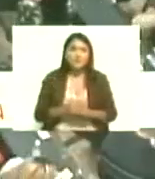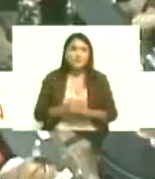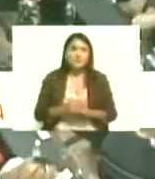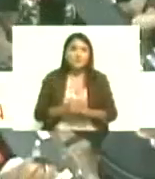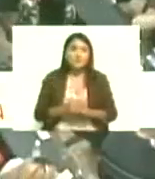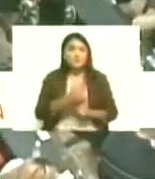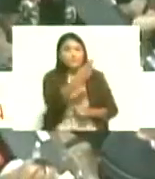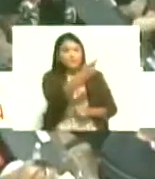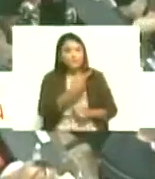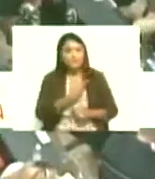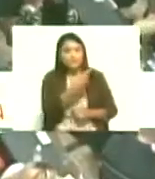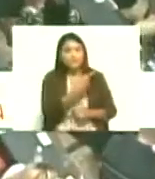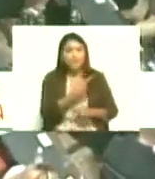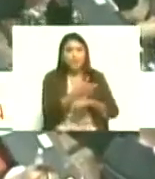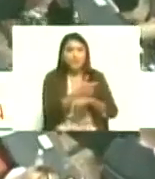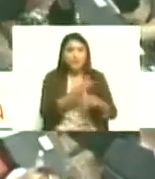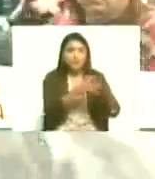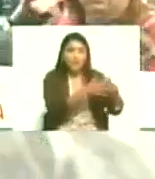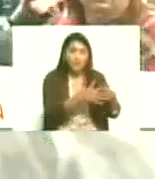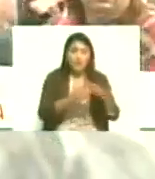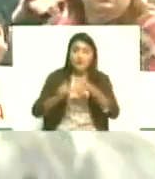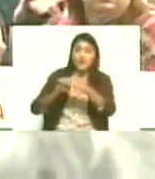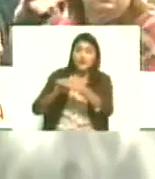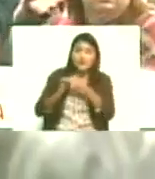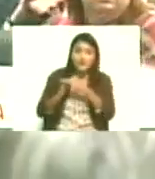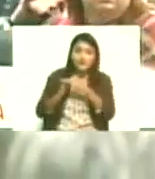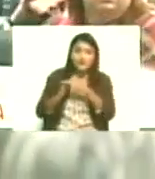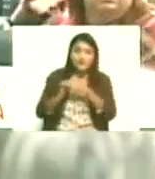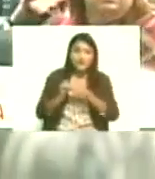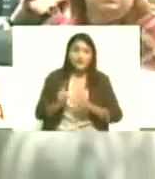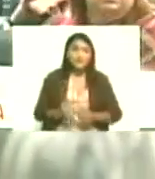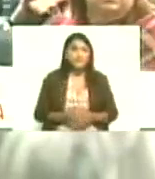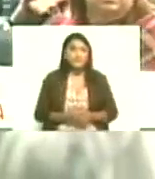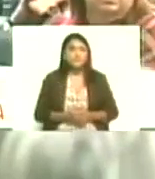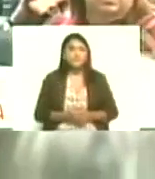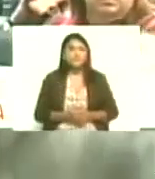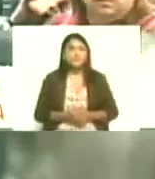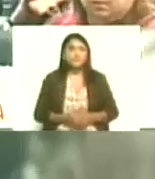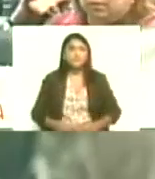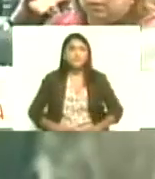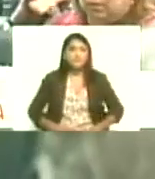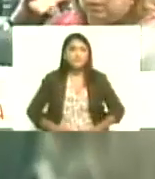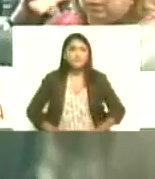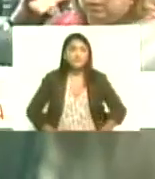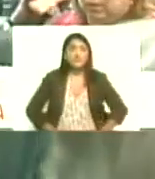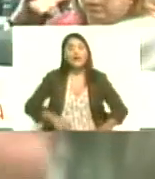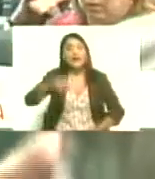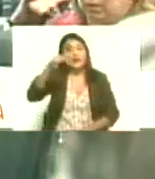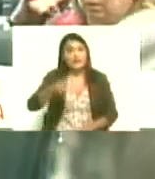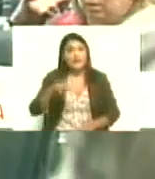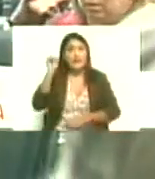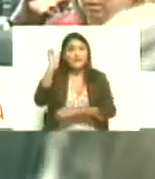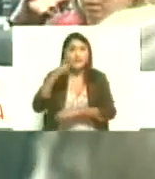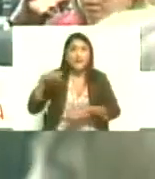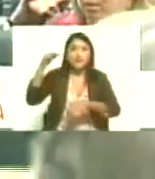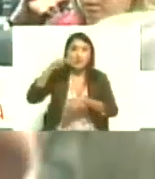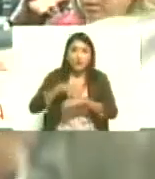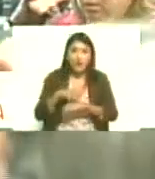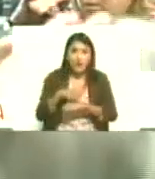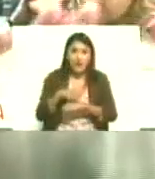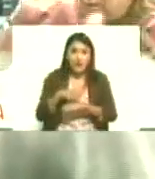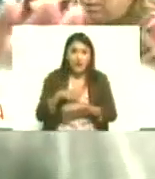nuestros gobiernos. Desde aquí, este Parlamento,